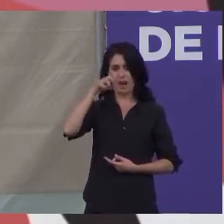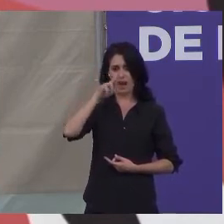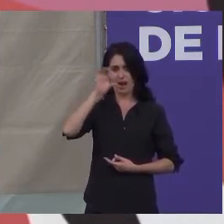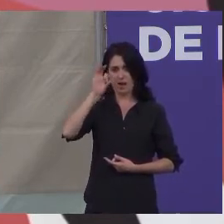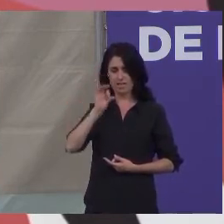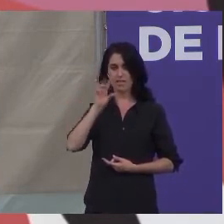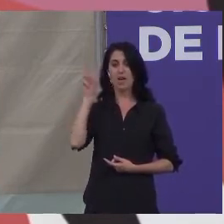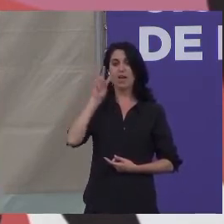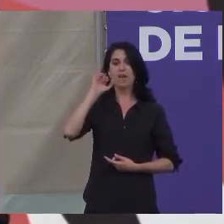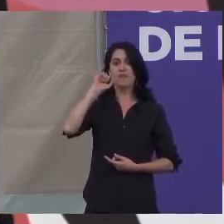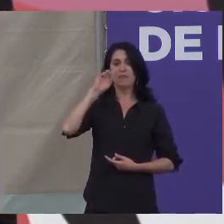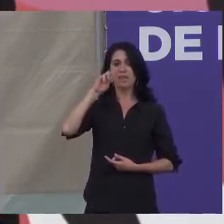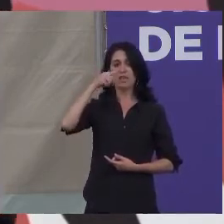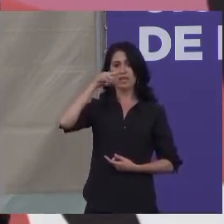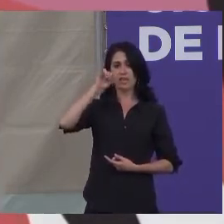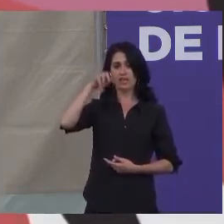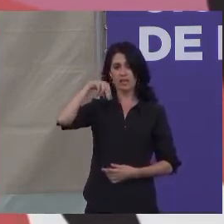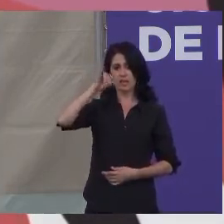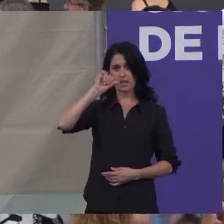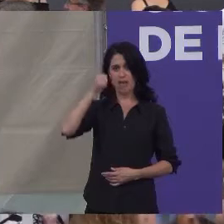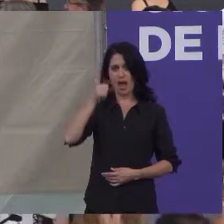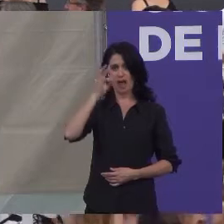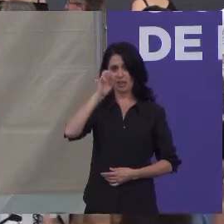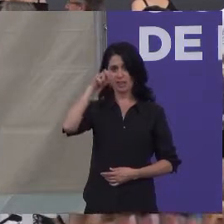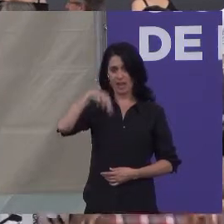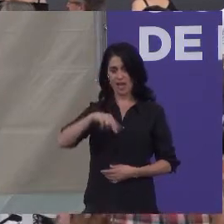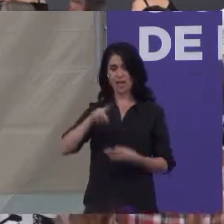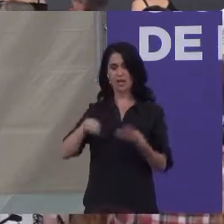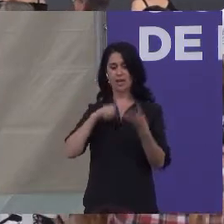Gasco. Gracias.